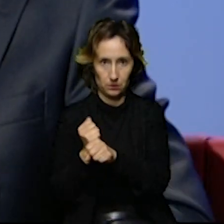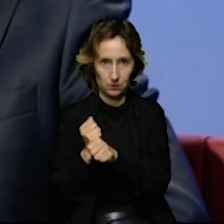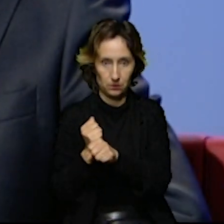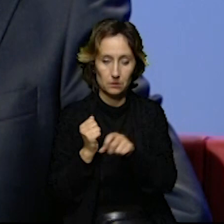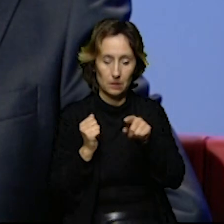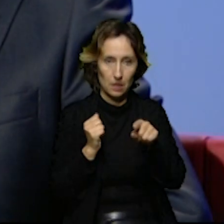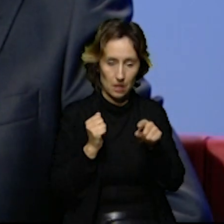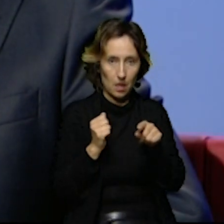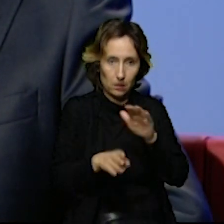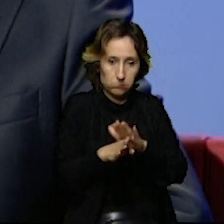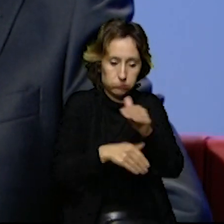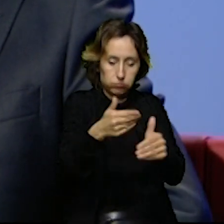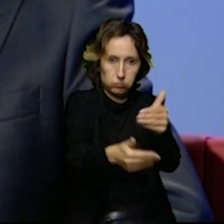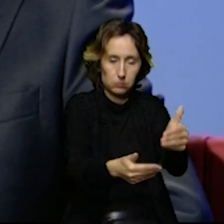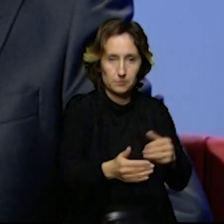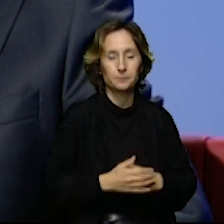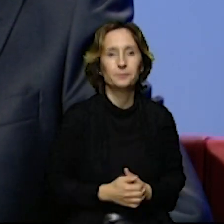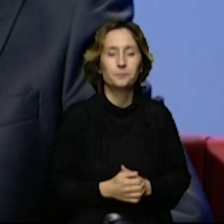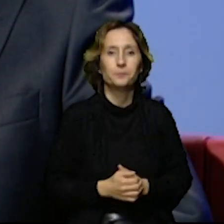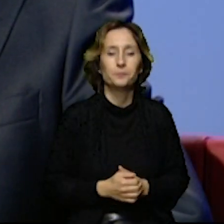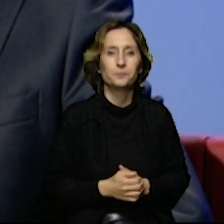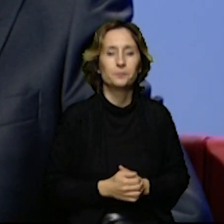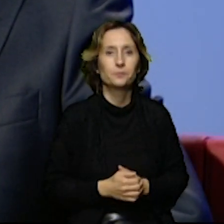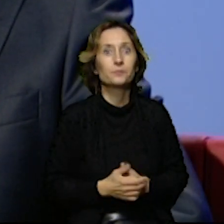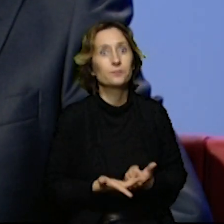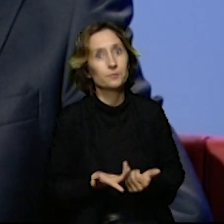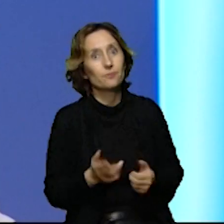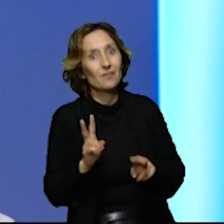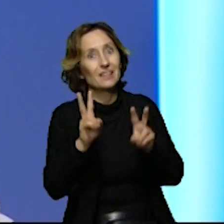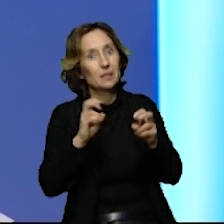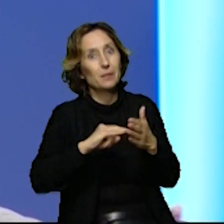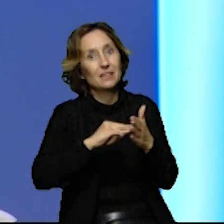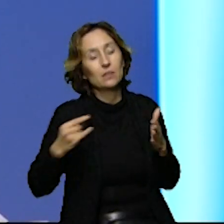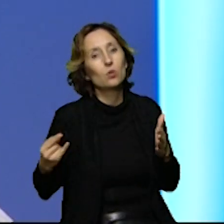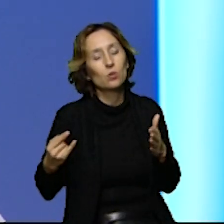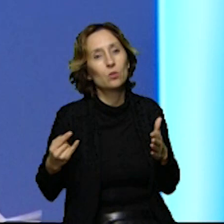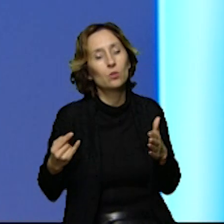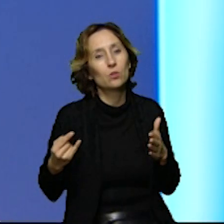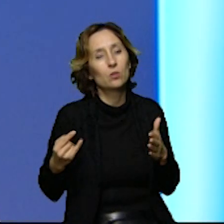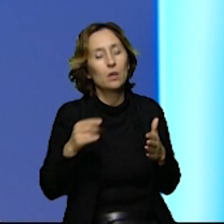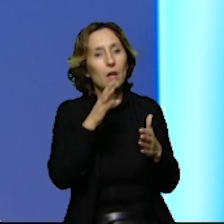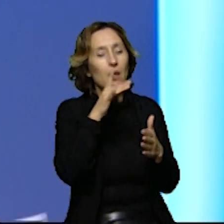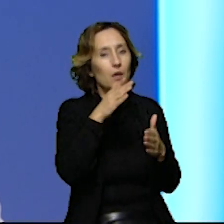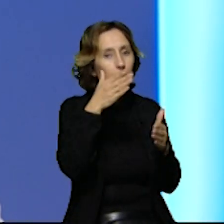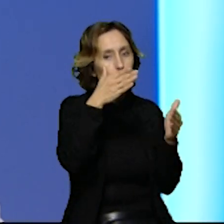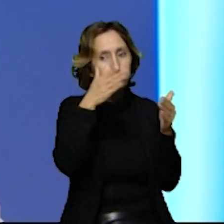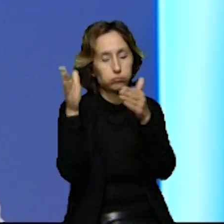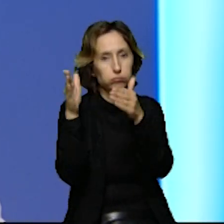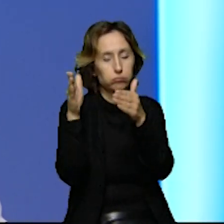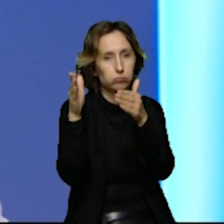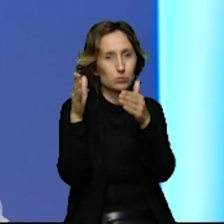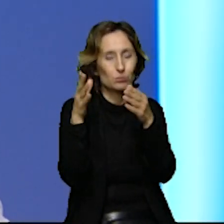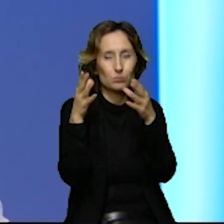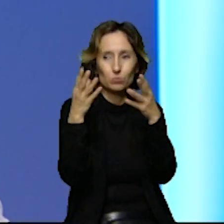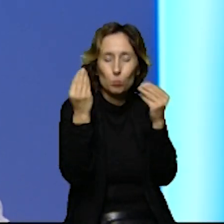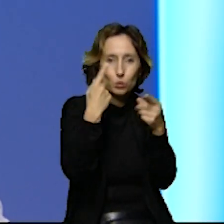donde va a ir el tema. Claro, el tema tecnológico estamos mirando ahora mismo a muchos frentes.